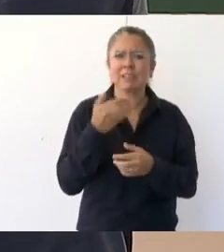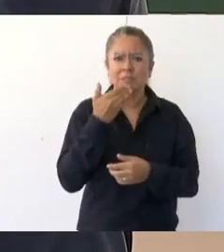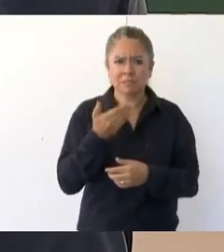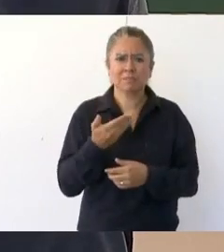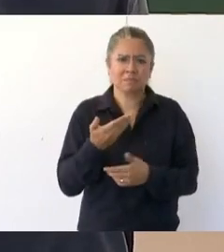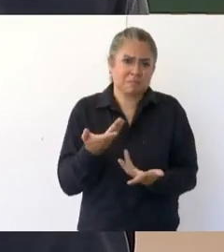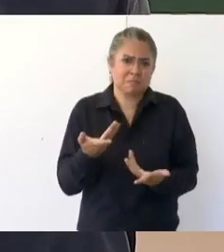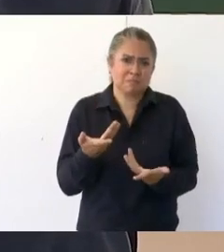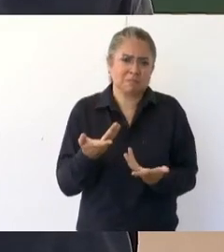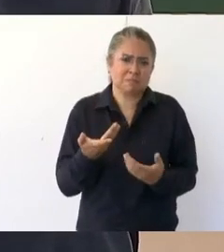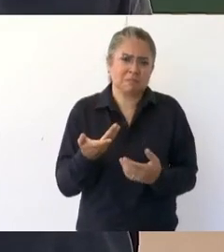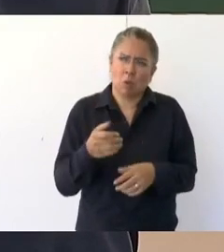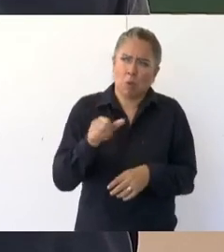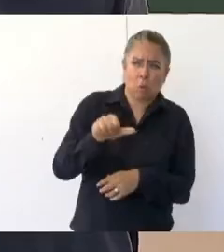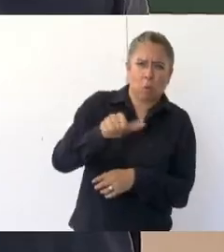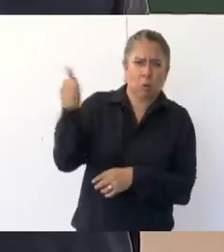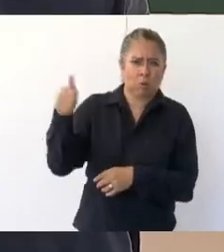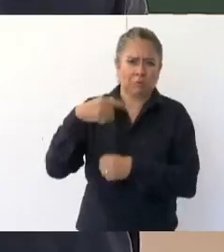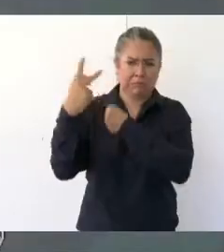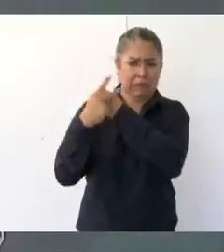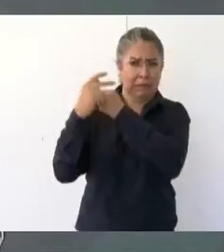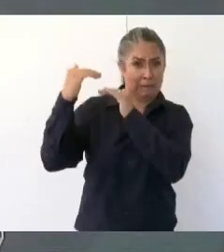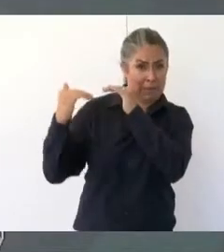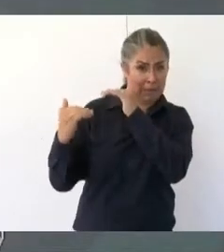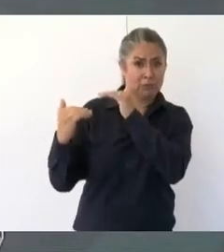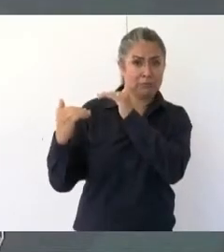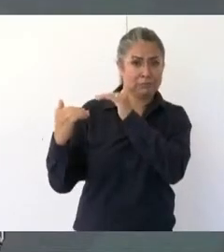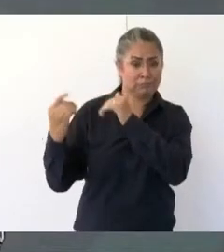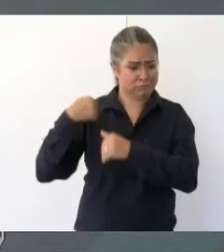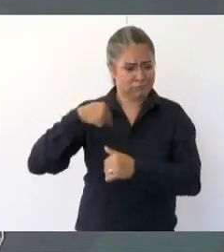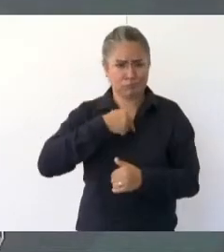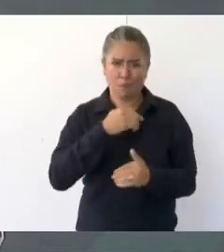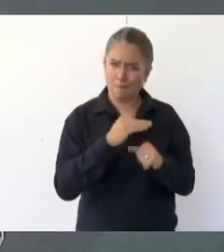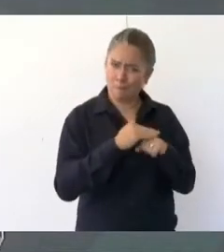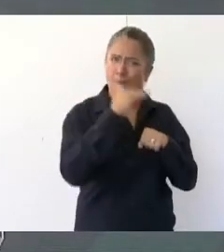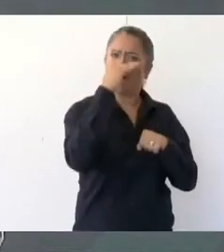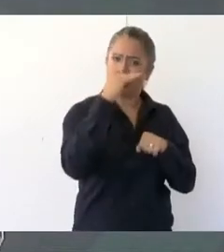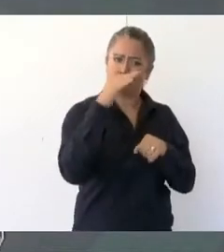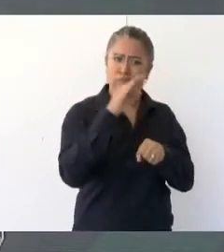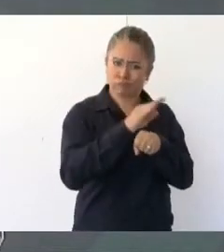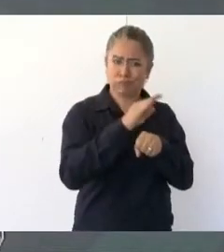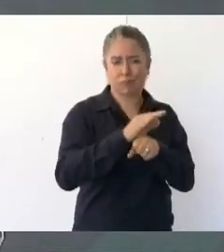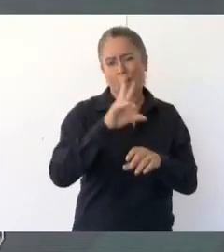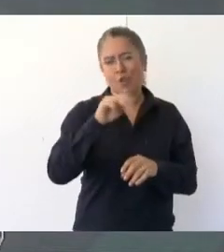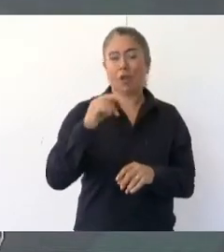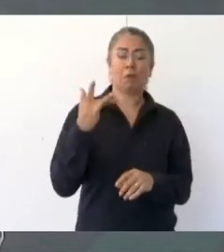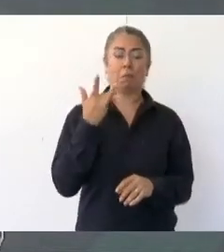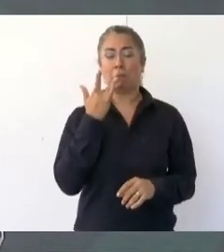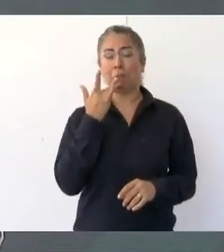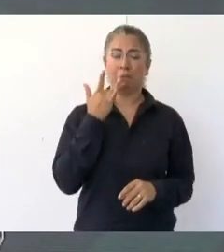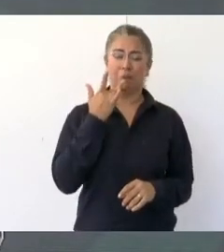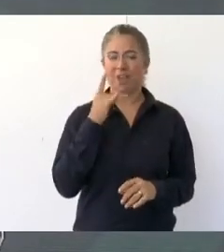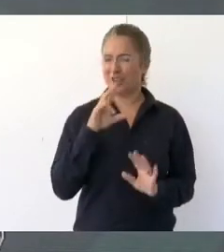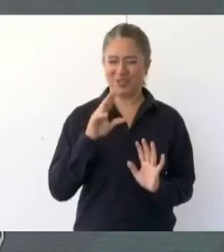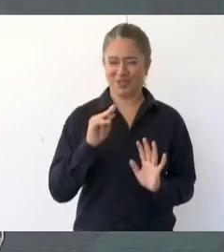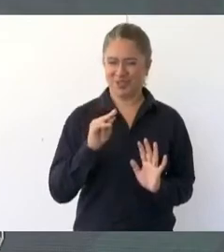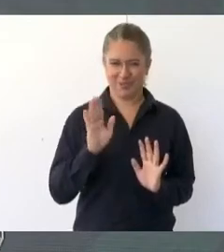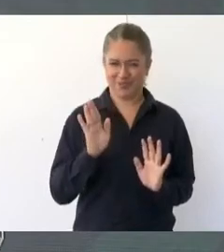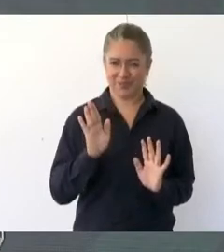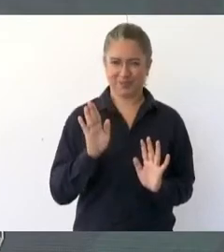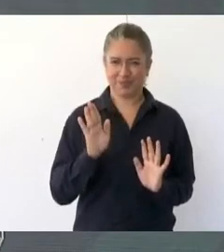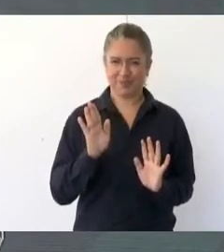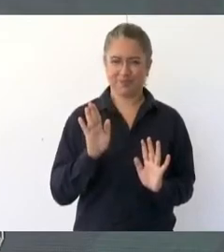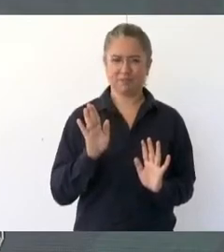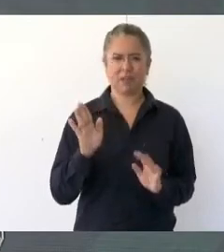más que otros países, no es para presumir, porque desde